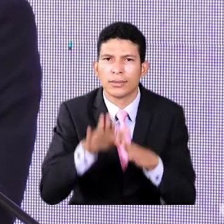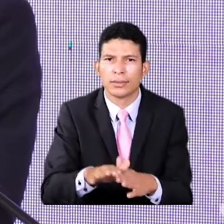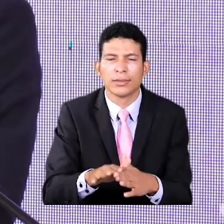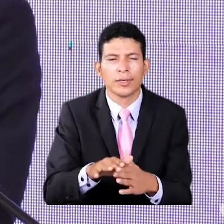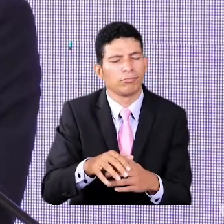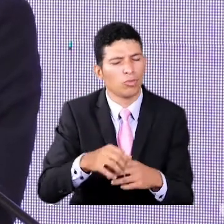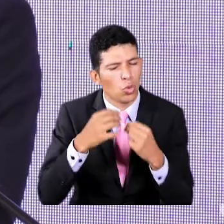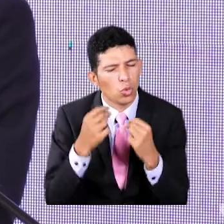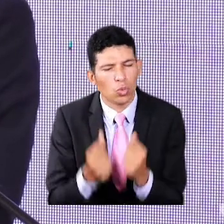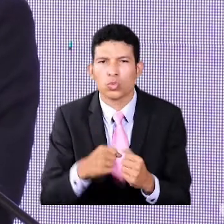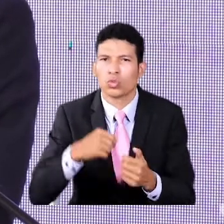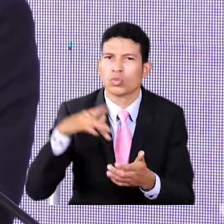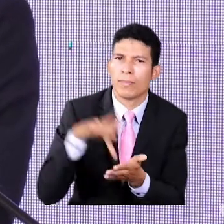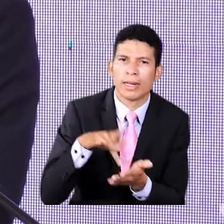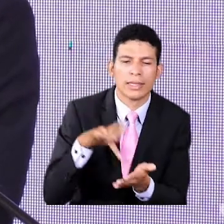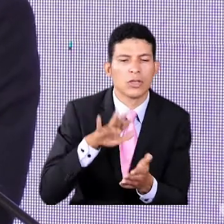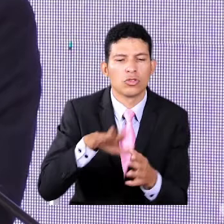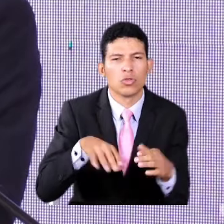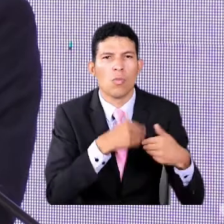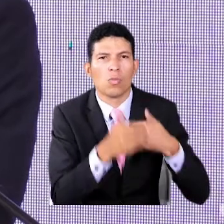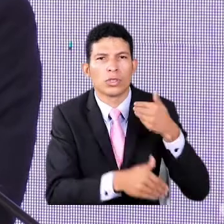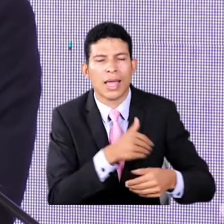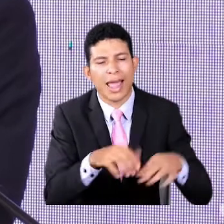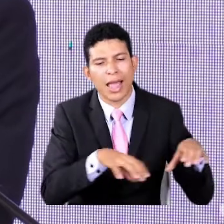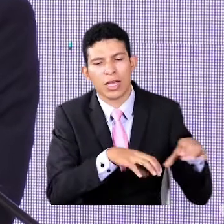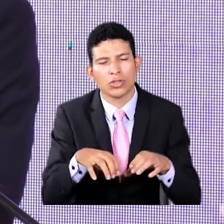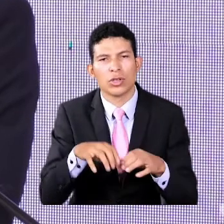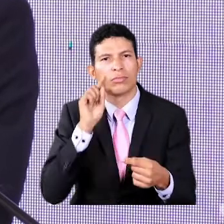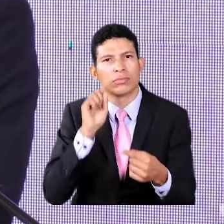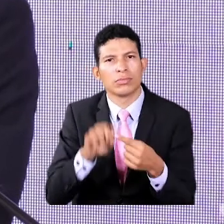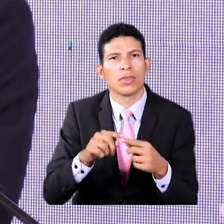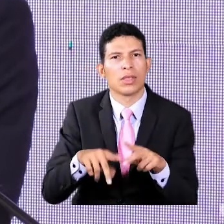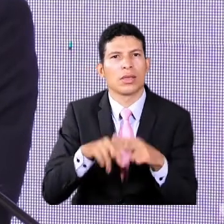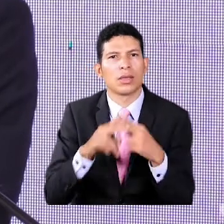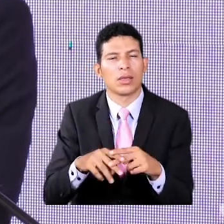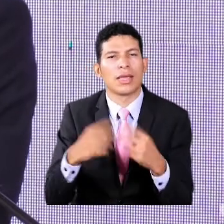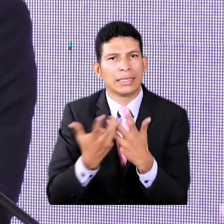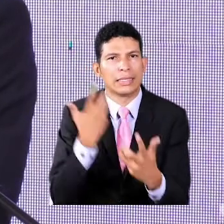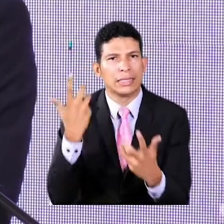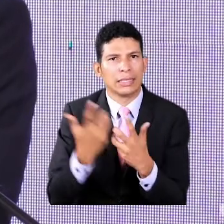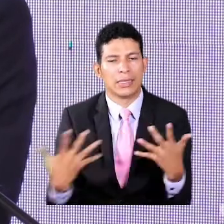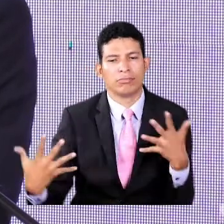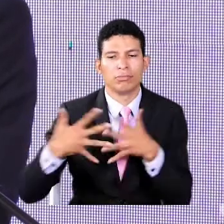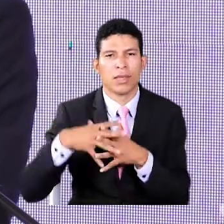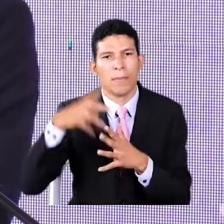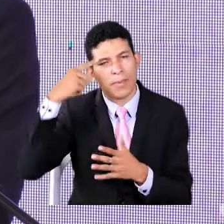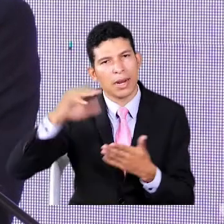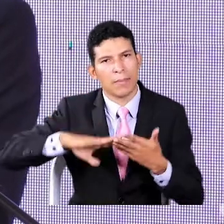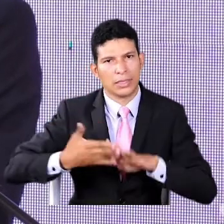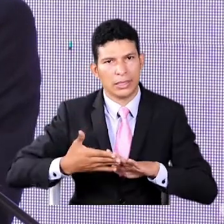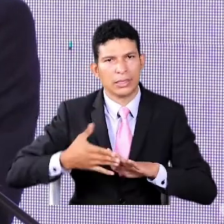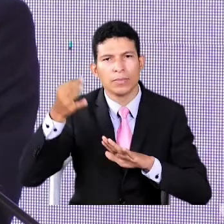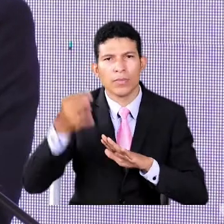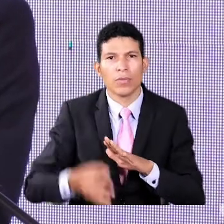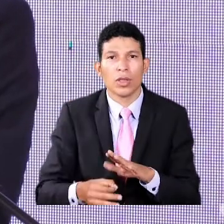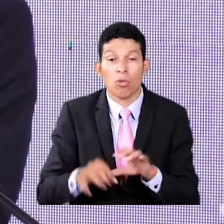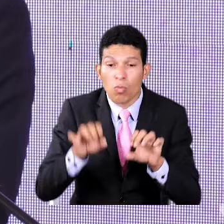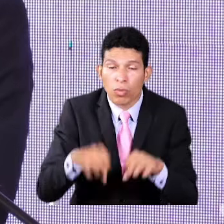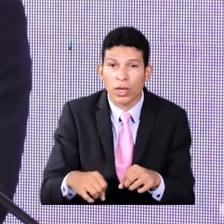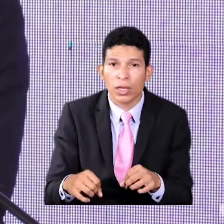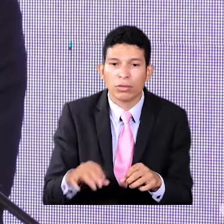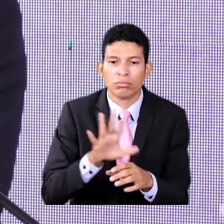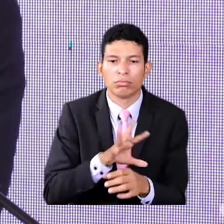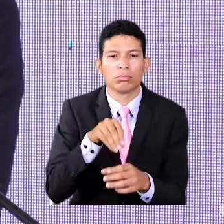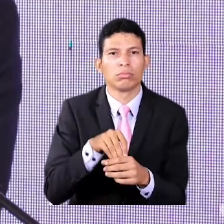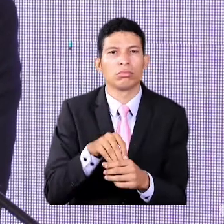todos los procedimientos y acciones que llevan a cabo los mecanismos del sistema integral para la paz y que les permite ocupar lugar